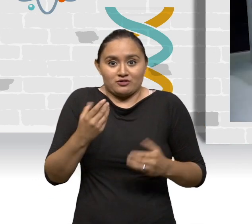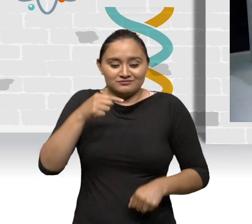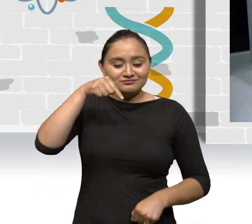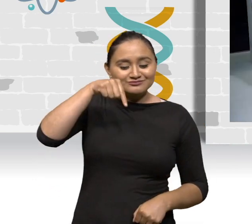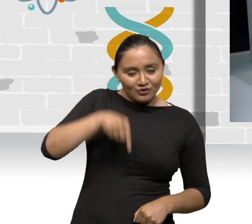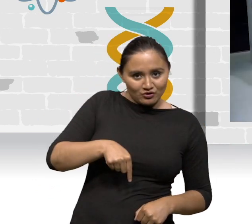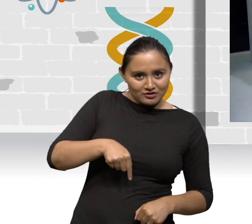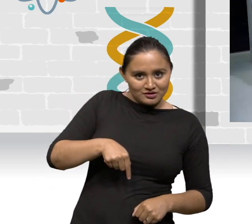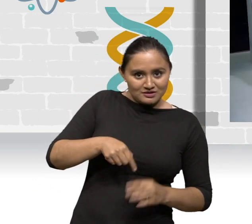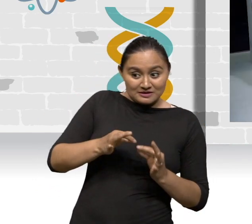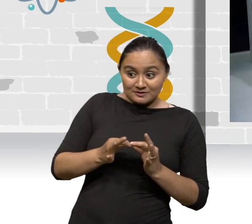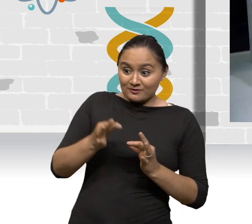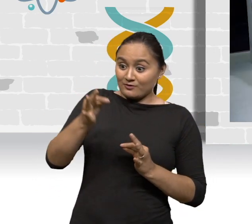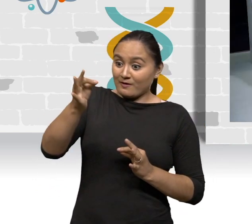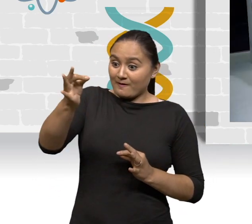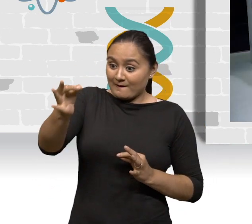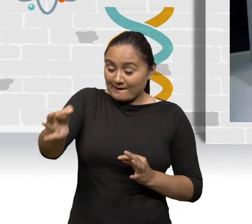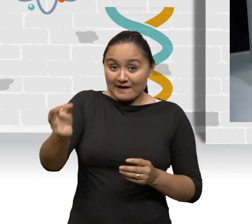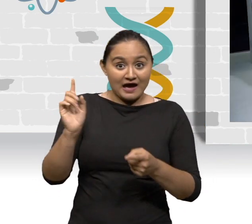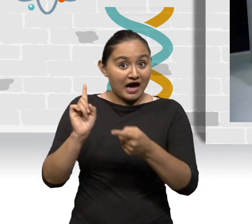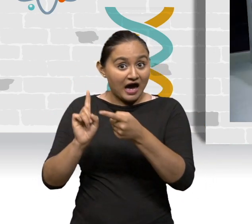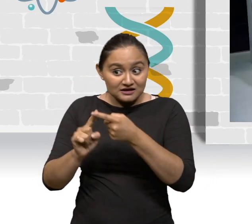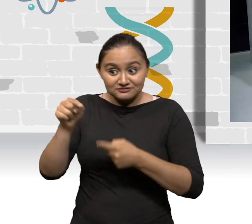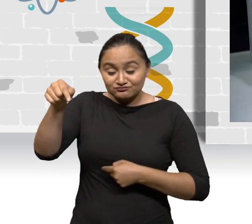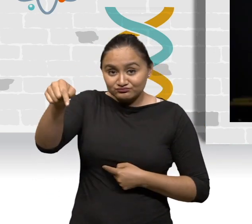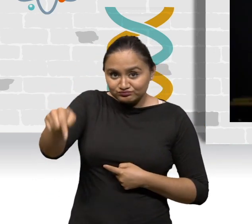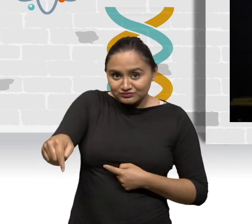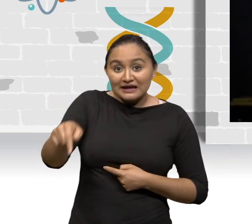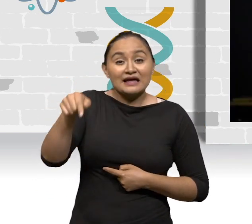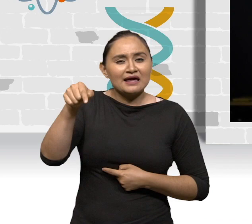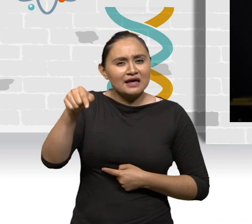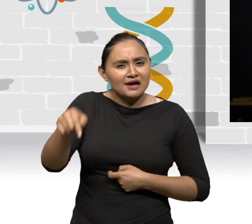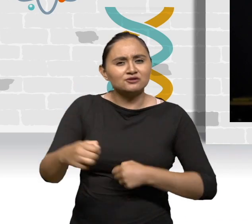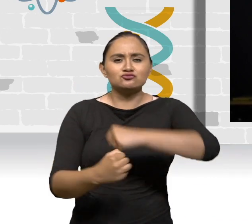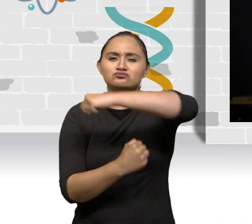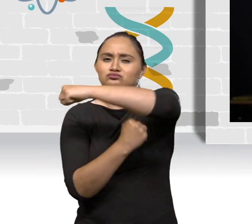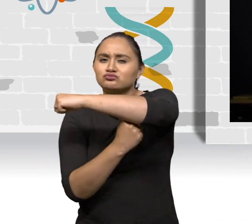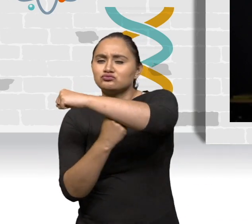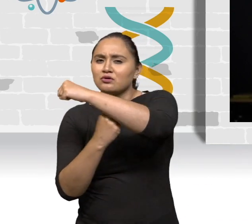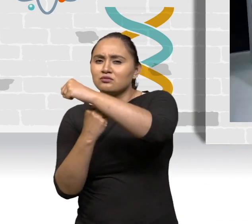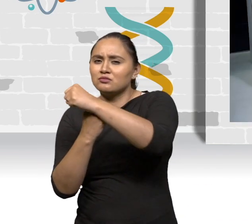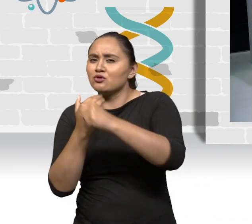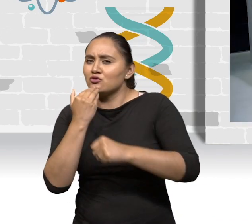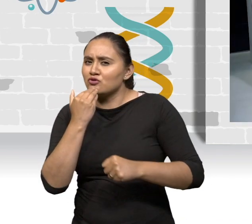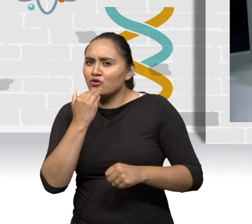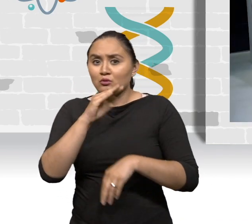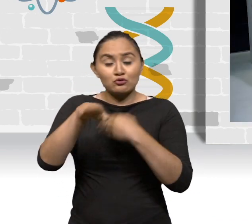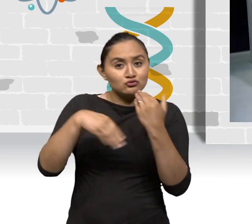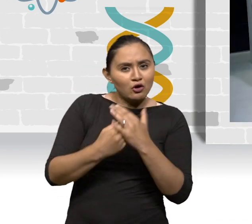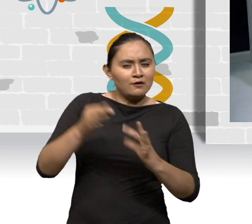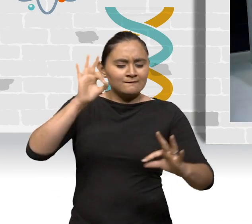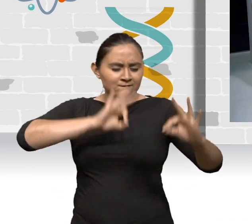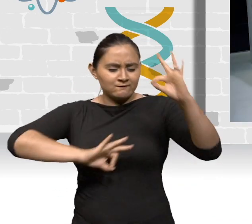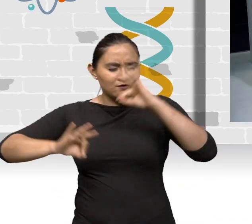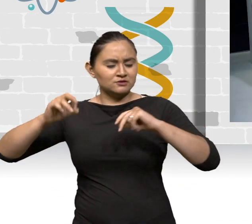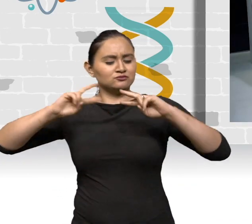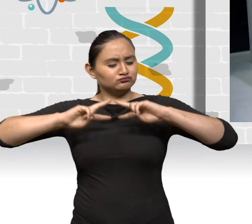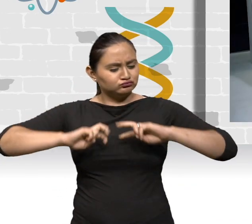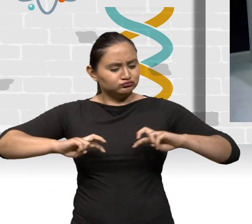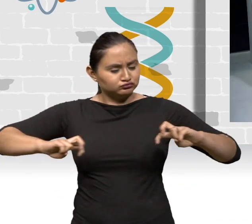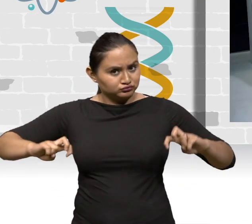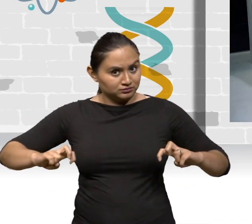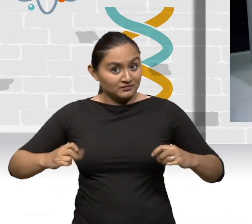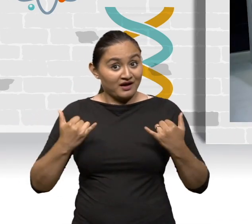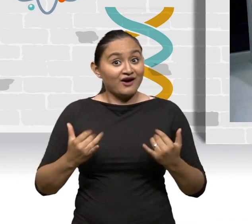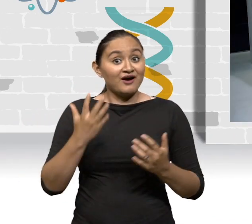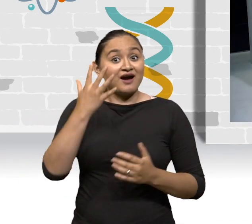otro y cuánto tiempo tarda en realizar este movimiento. Este ha sido el fundamento para la construcción de toda la física.